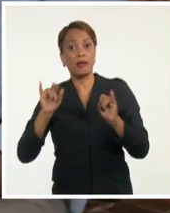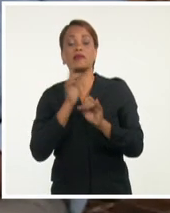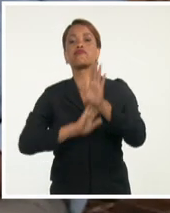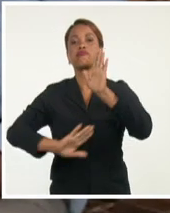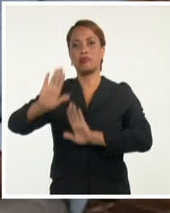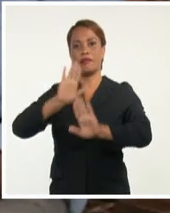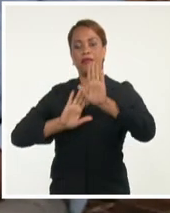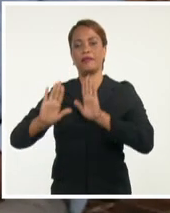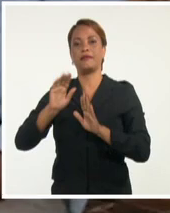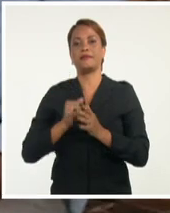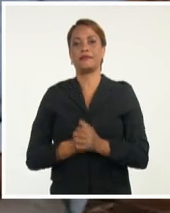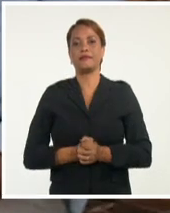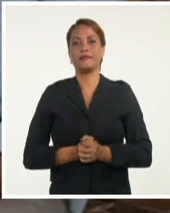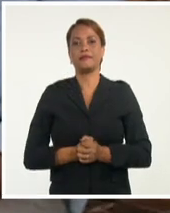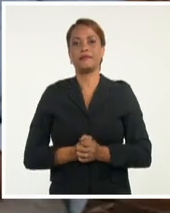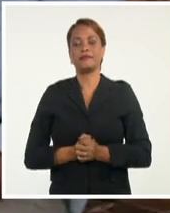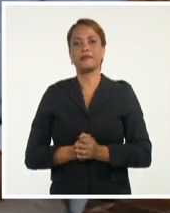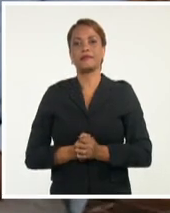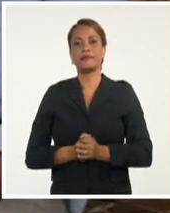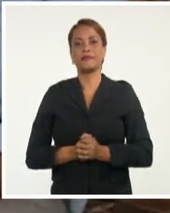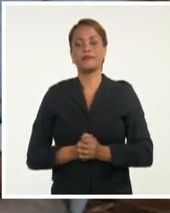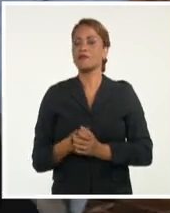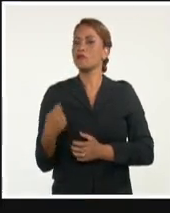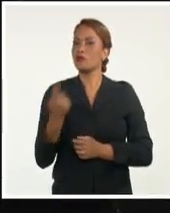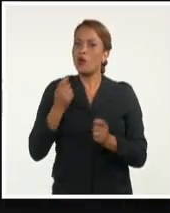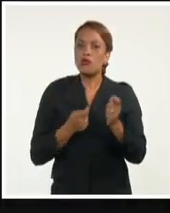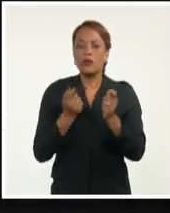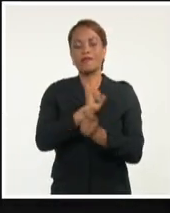valores. Fuerza, que lucharemos y venceremos.